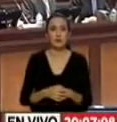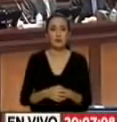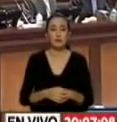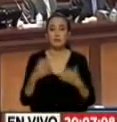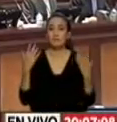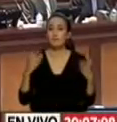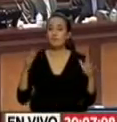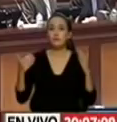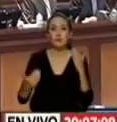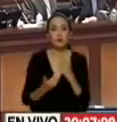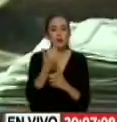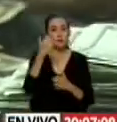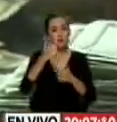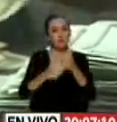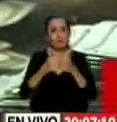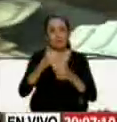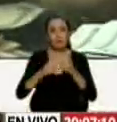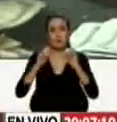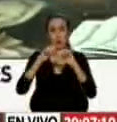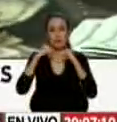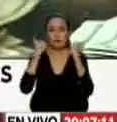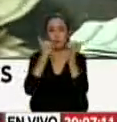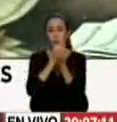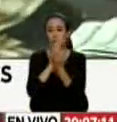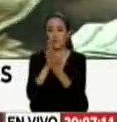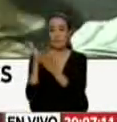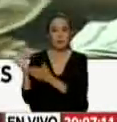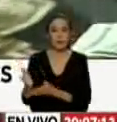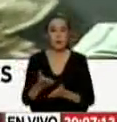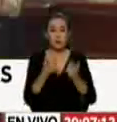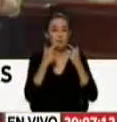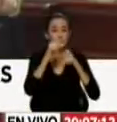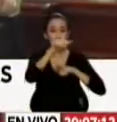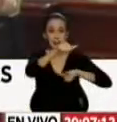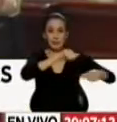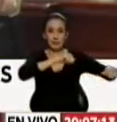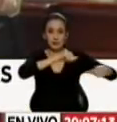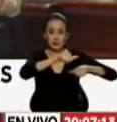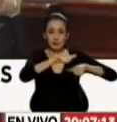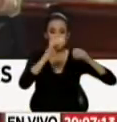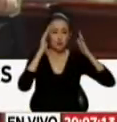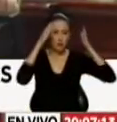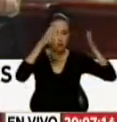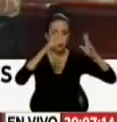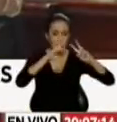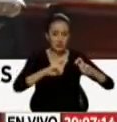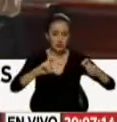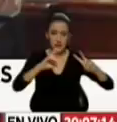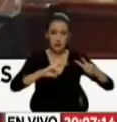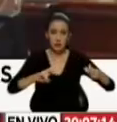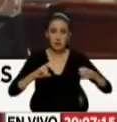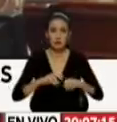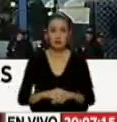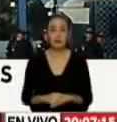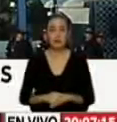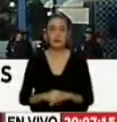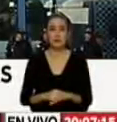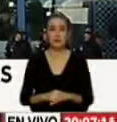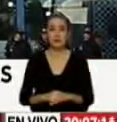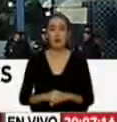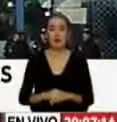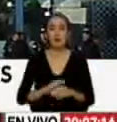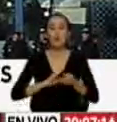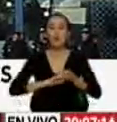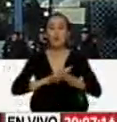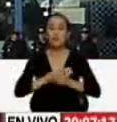Asamblea debido a los cobros irregulares que varios asambleístas habrían realizado a sus asesores tiene centrada la investigación en este poder del Estado. Un día antes,